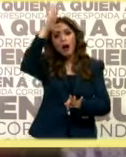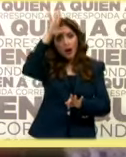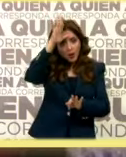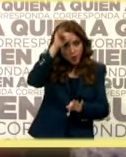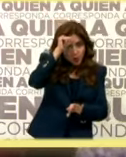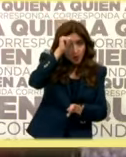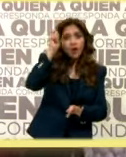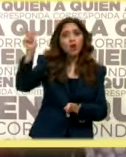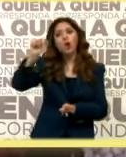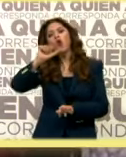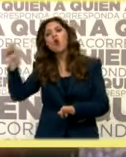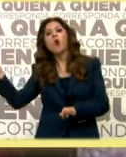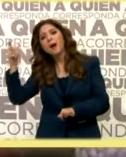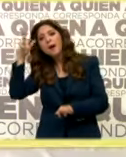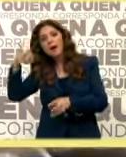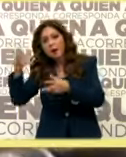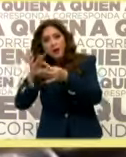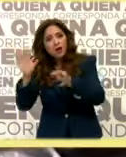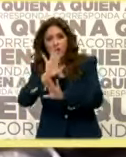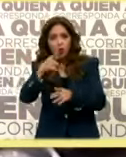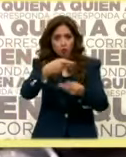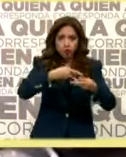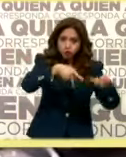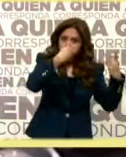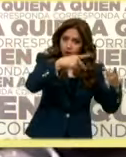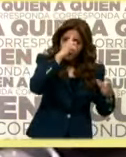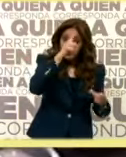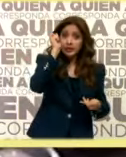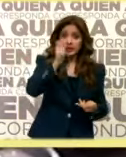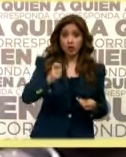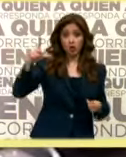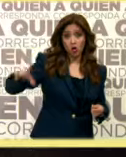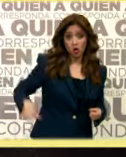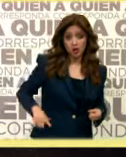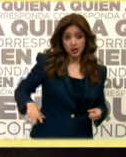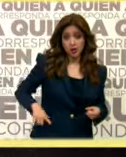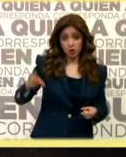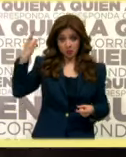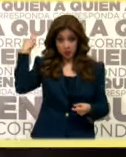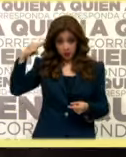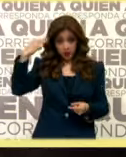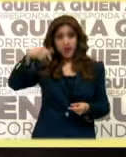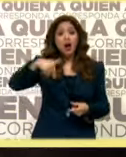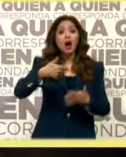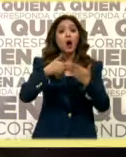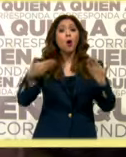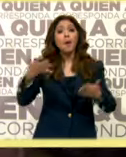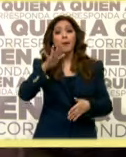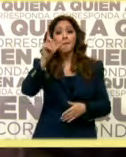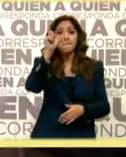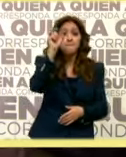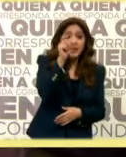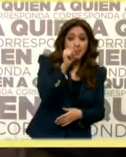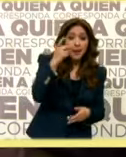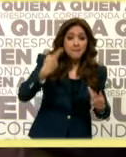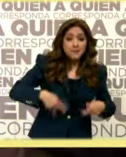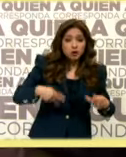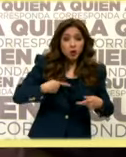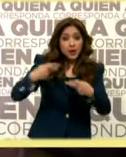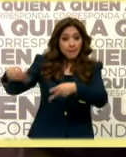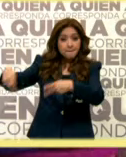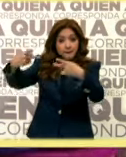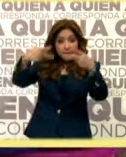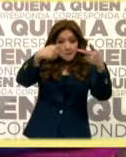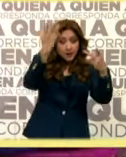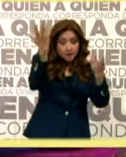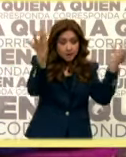no exista ningún intermediario con los artesanos. En coordinación con el gobierno de Michoacán, en esta edición son más de 20 artesanos que buscan comercializar sus